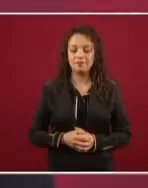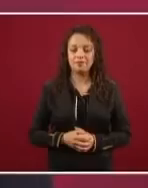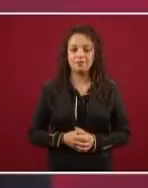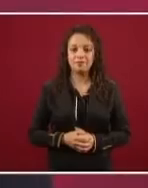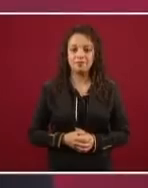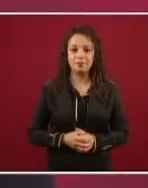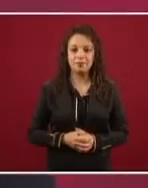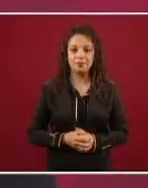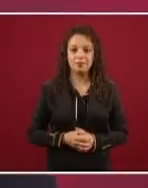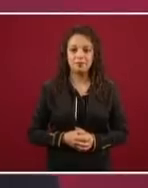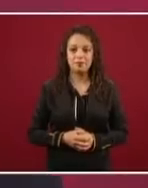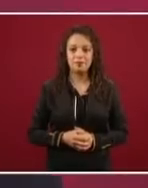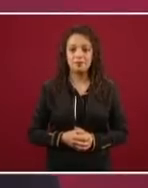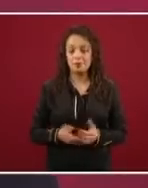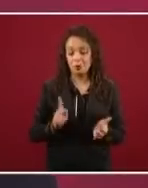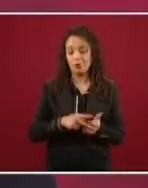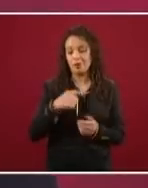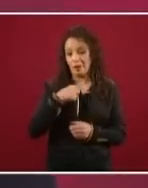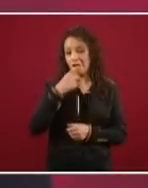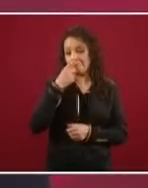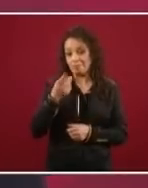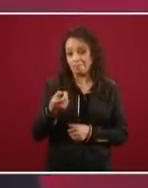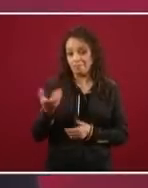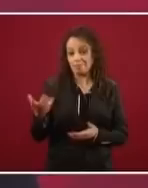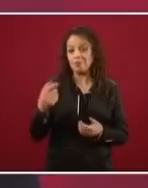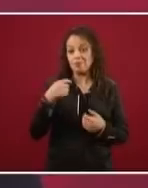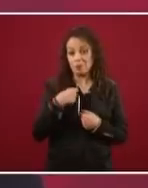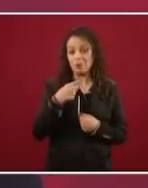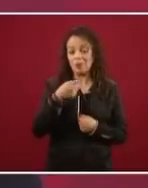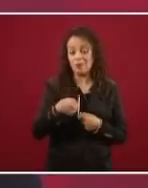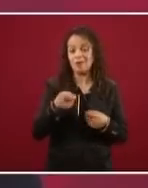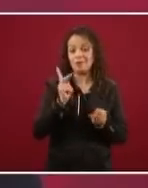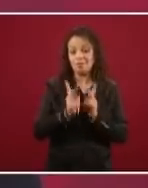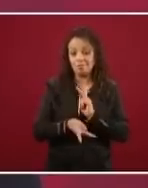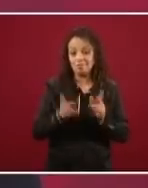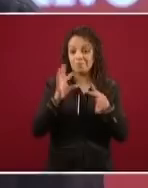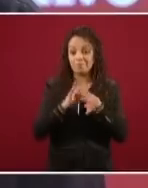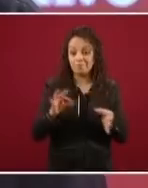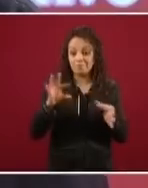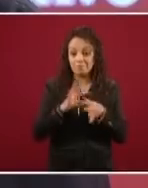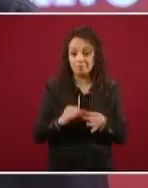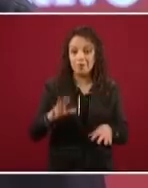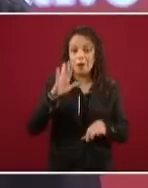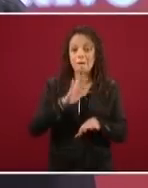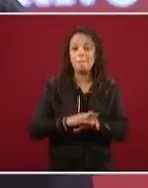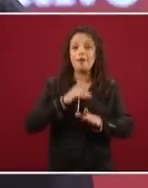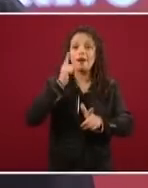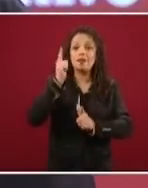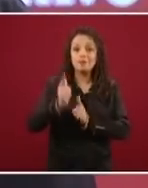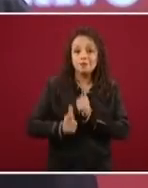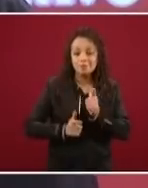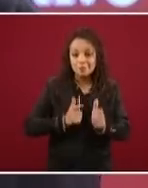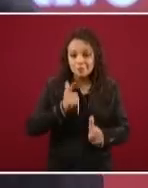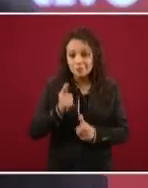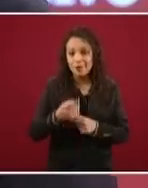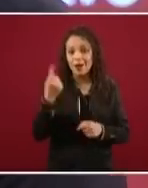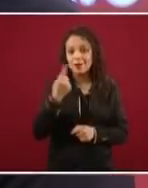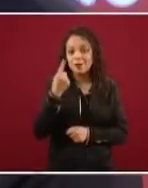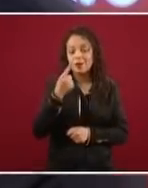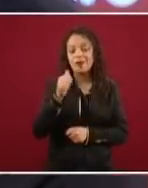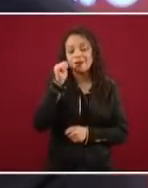estoy hablando hasta más despacio que de costumbre de por cien no hablo de corrido pero